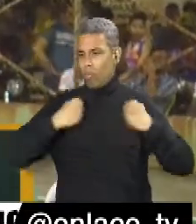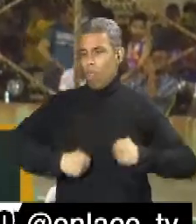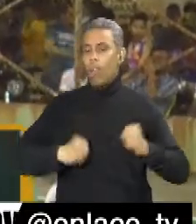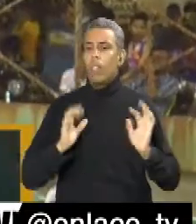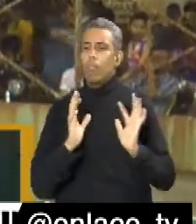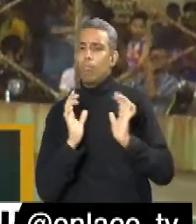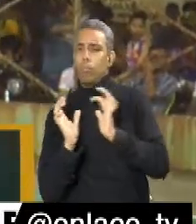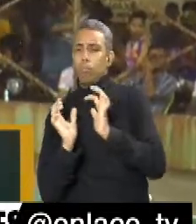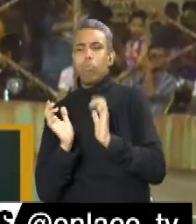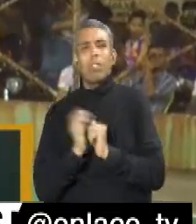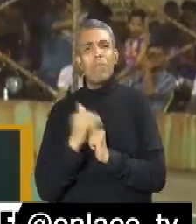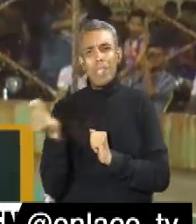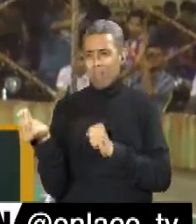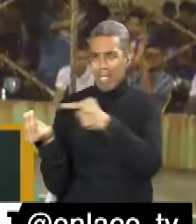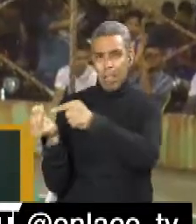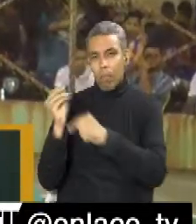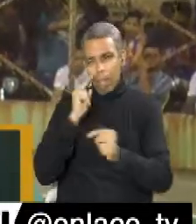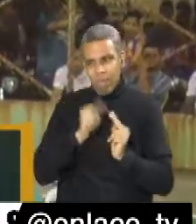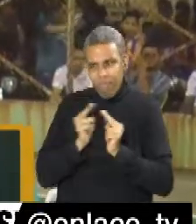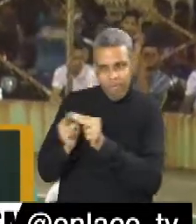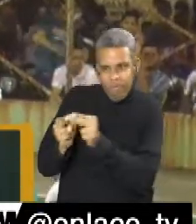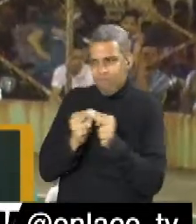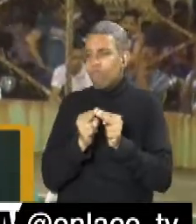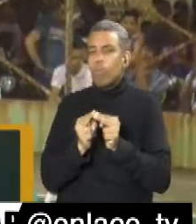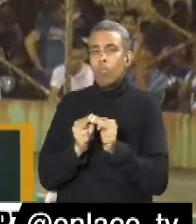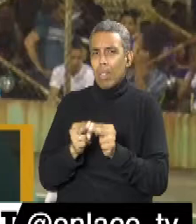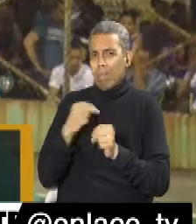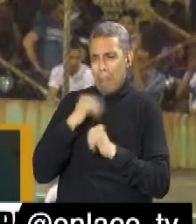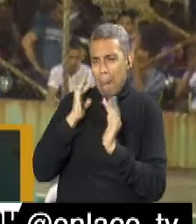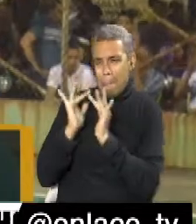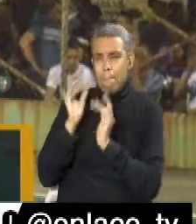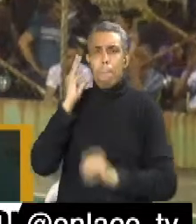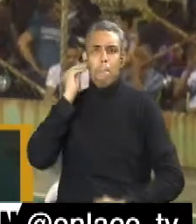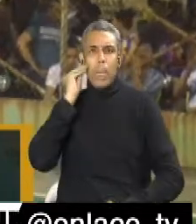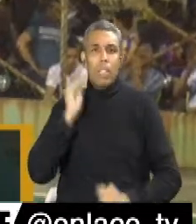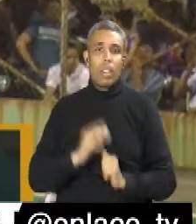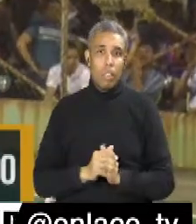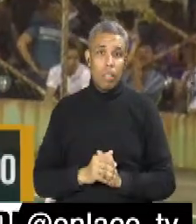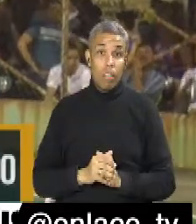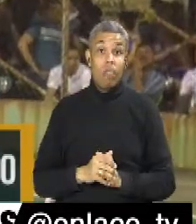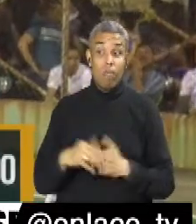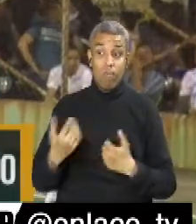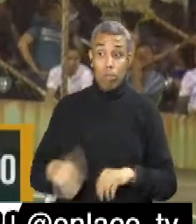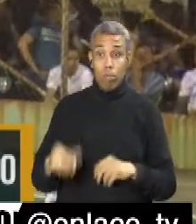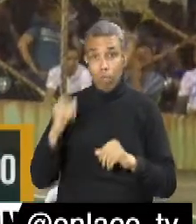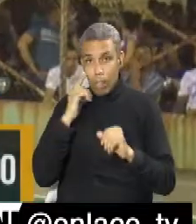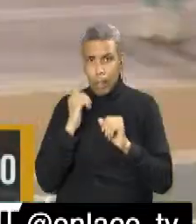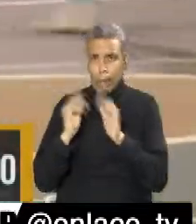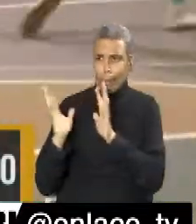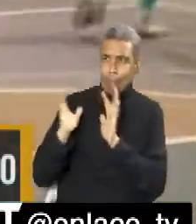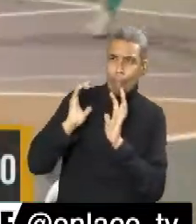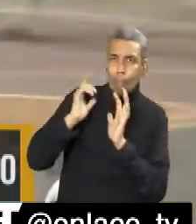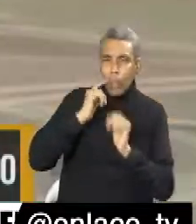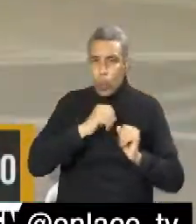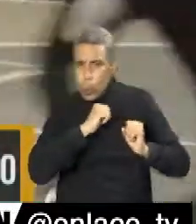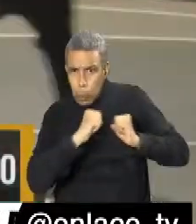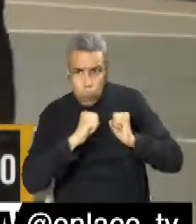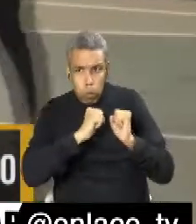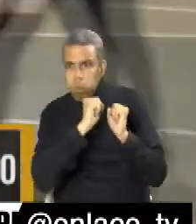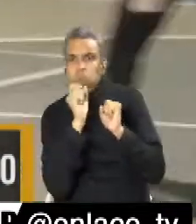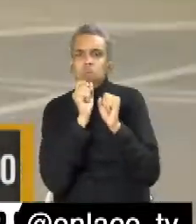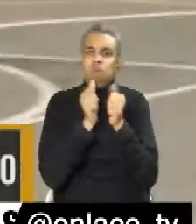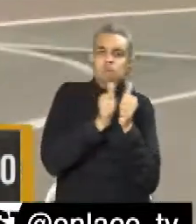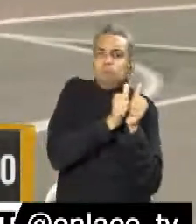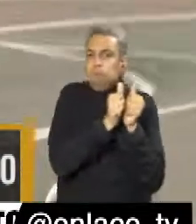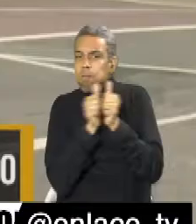rato, se conocen, si usted no se le juega parado, pues le hacen el 2-1 y ahí donde ellos marcan diferencia. Por su parte, Miraflores se